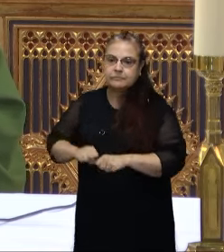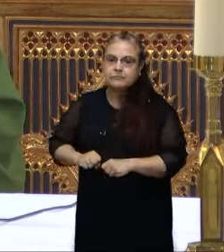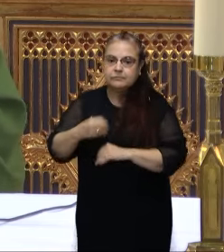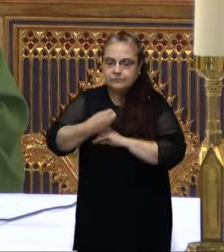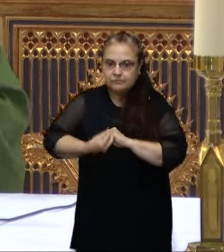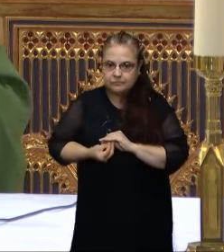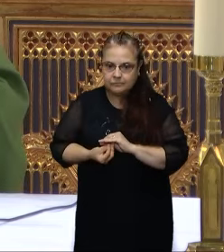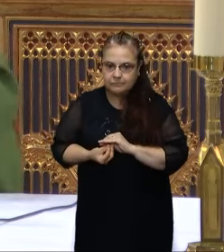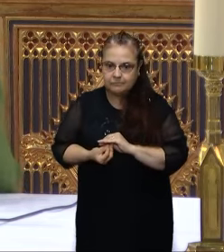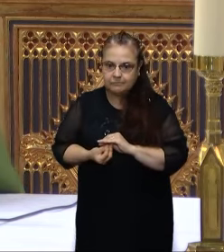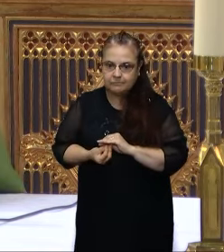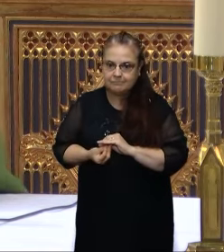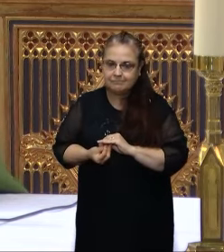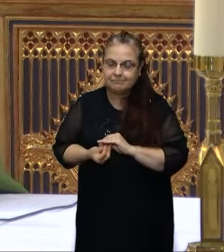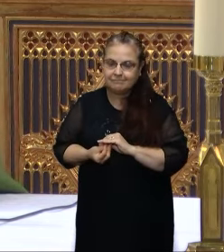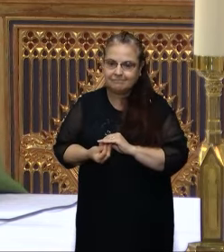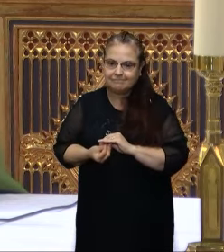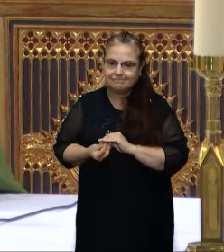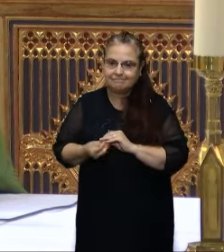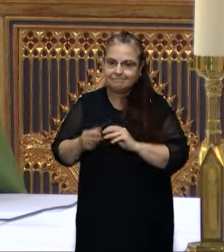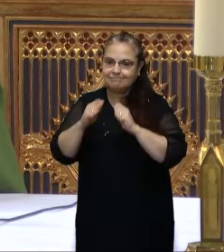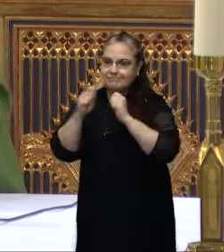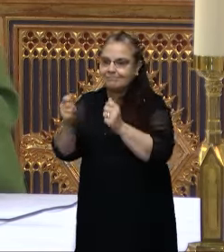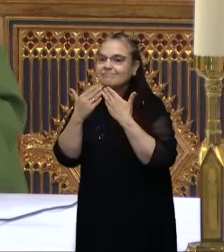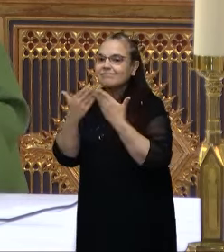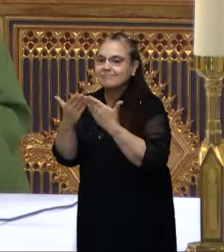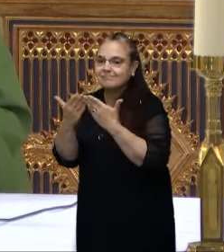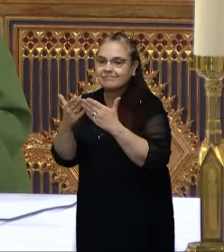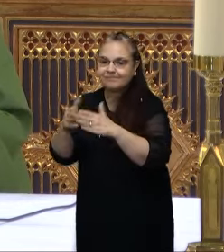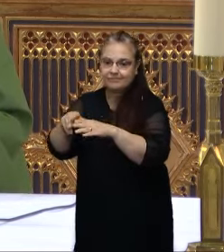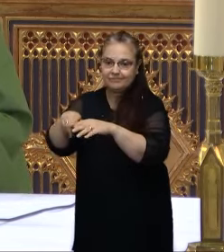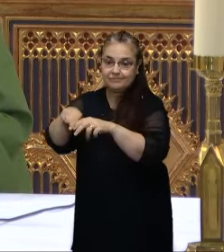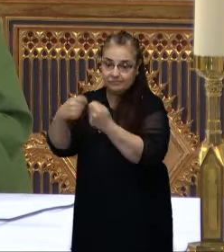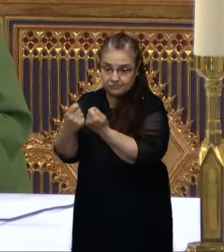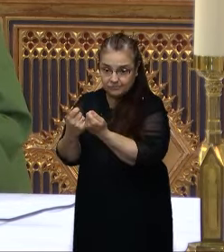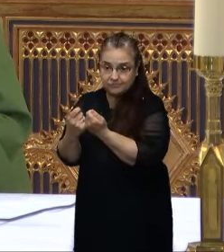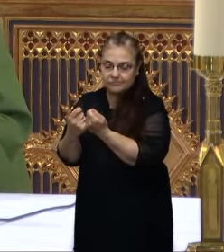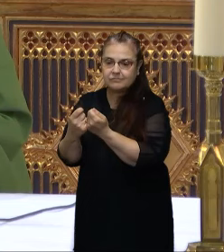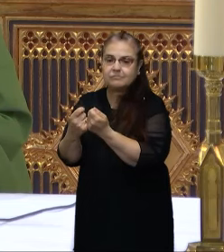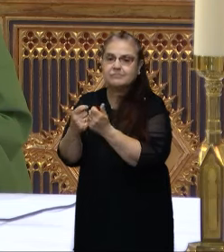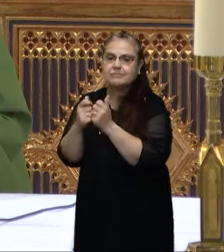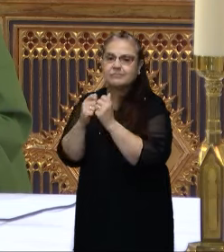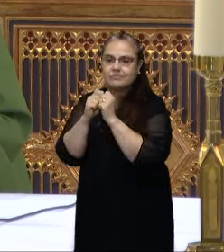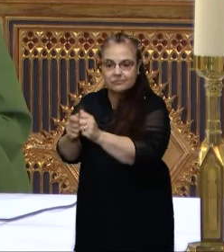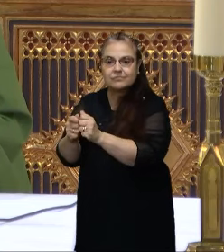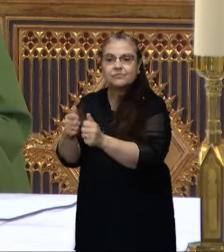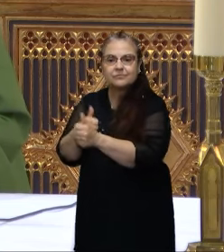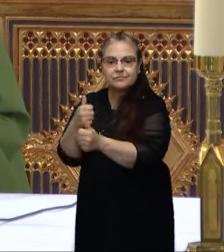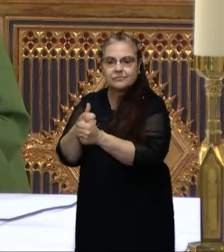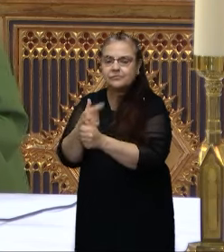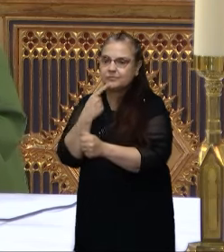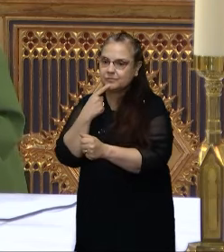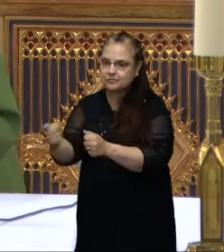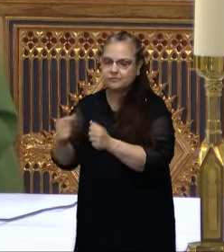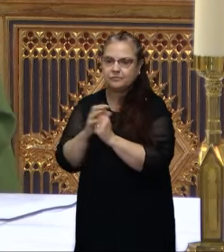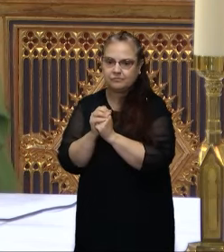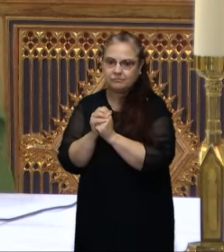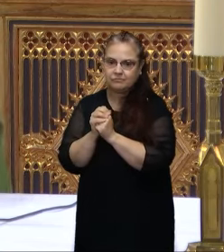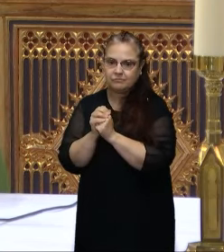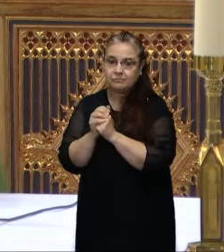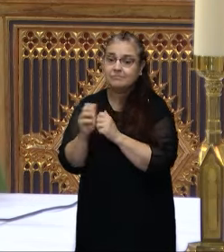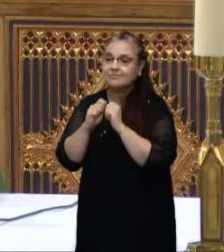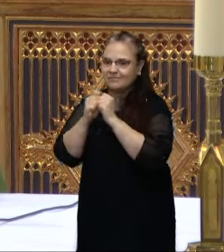aceptada, tomó pan, dándote gracias, lo partió y lo dio a sus discípulos,